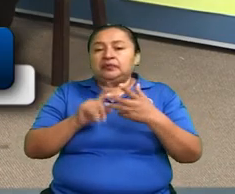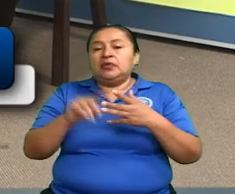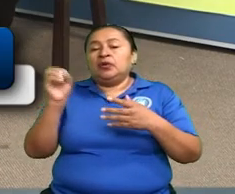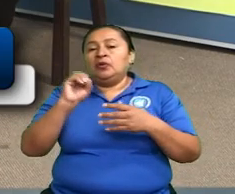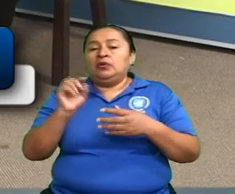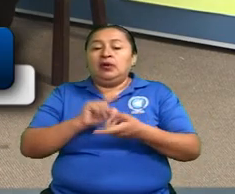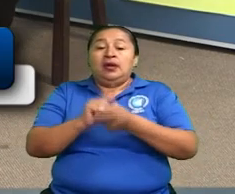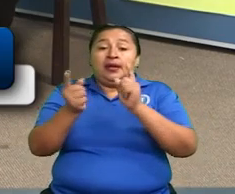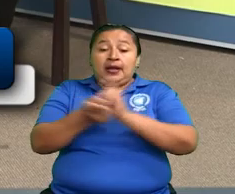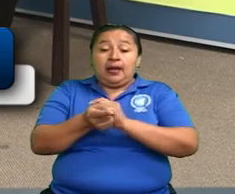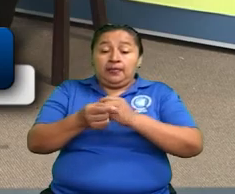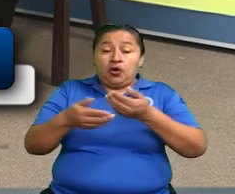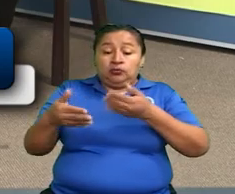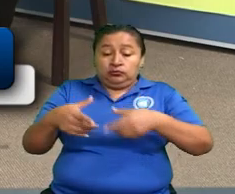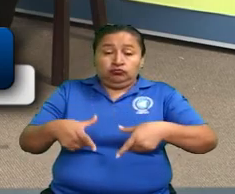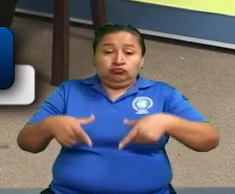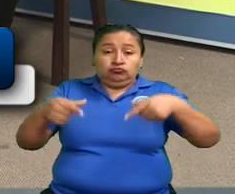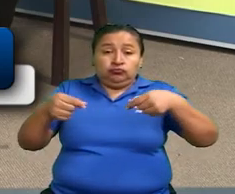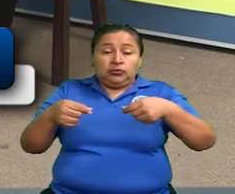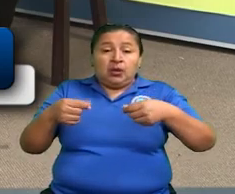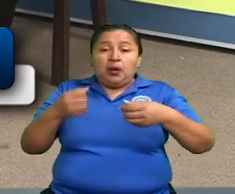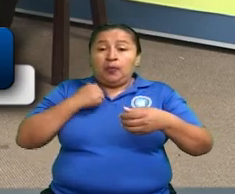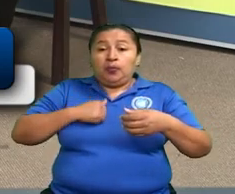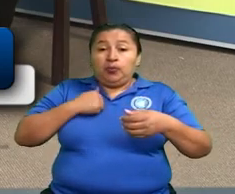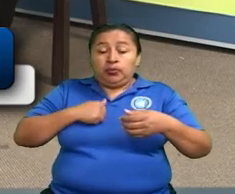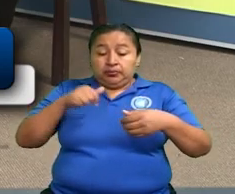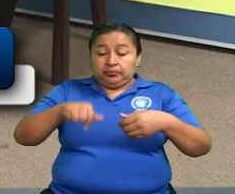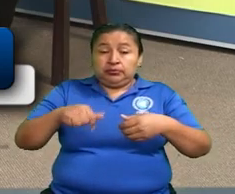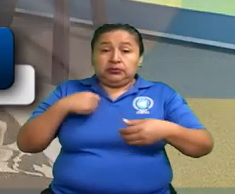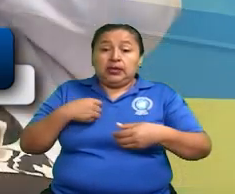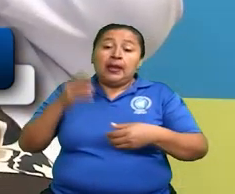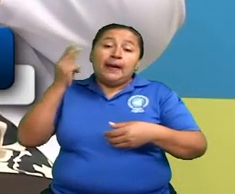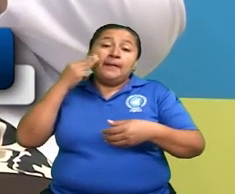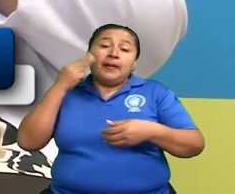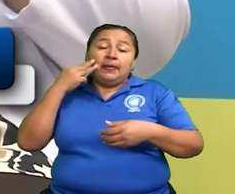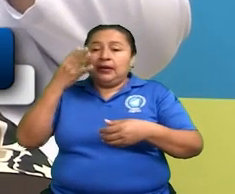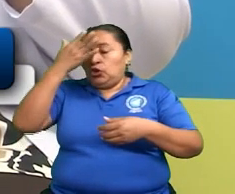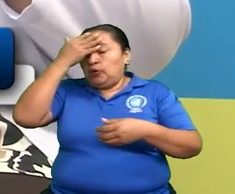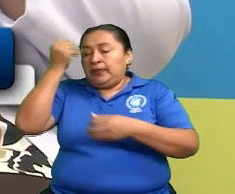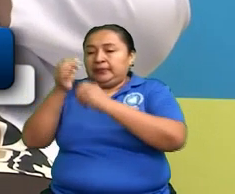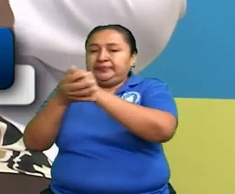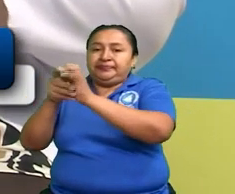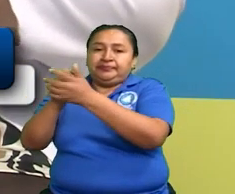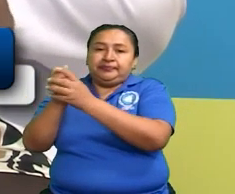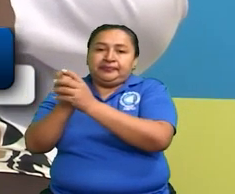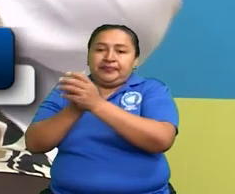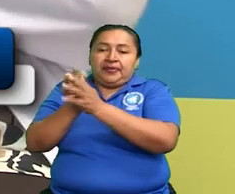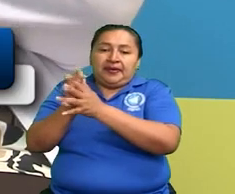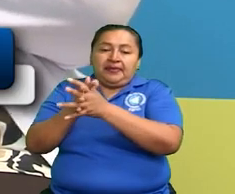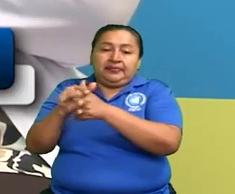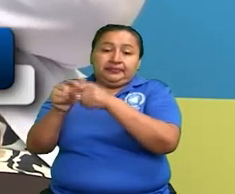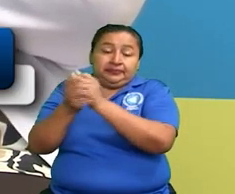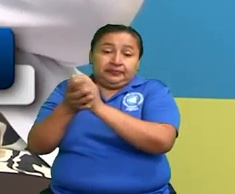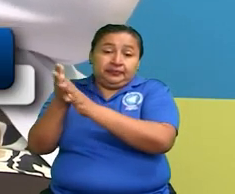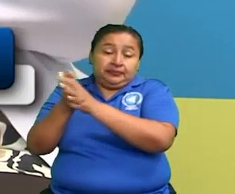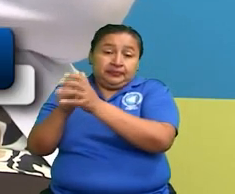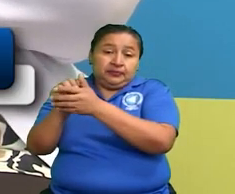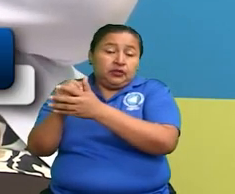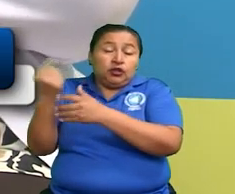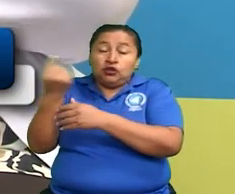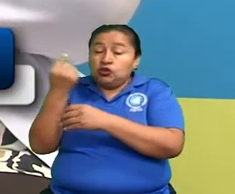del pañal, ya está la manipulación de la S, y la mamá se le olvidó lavarse las manos,